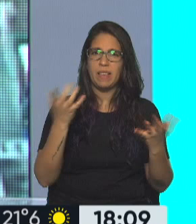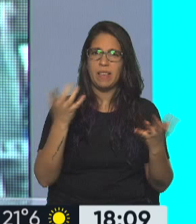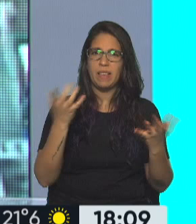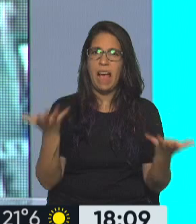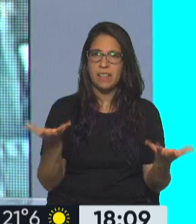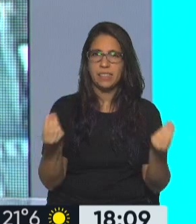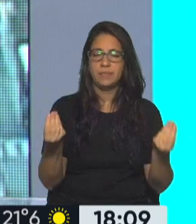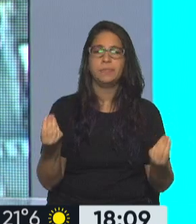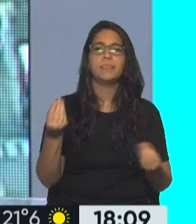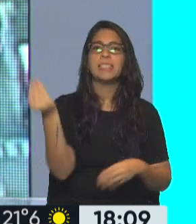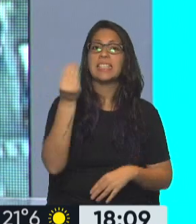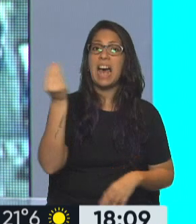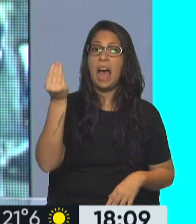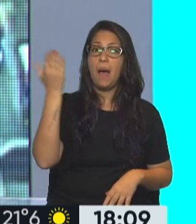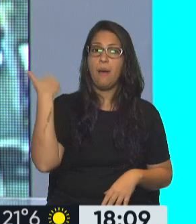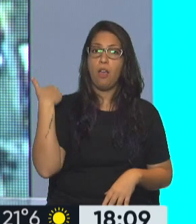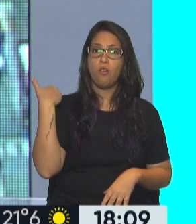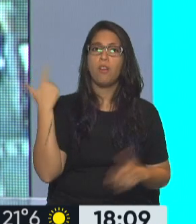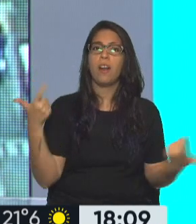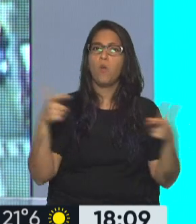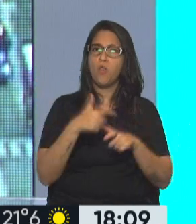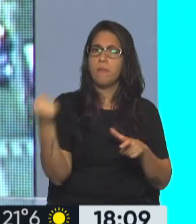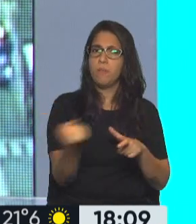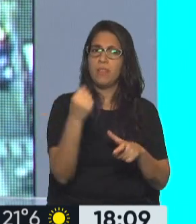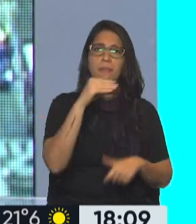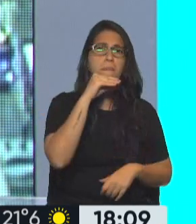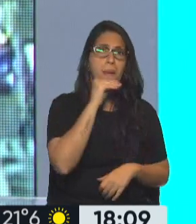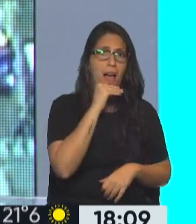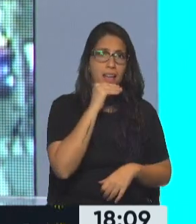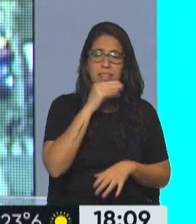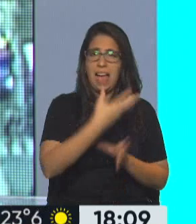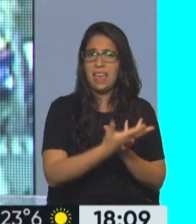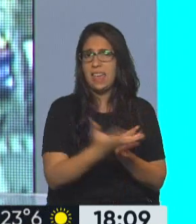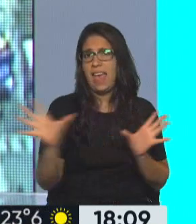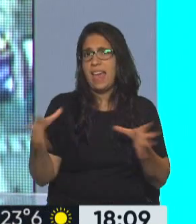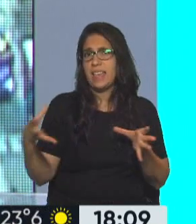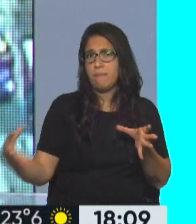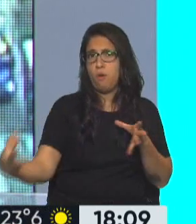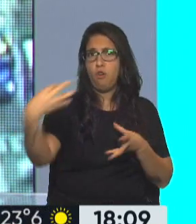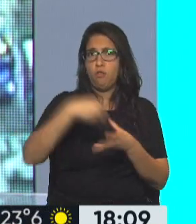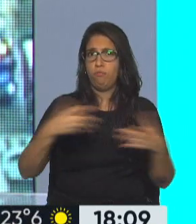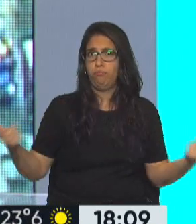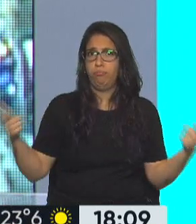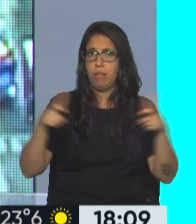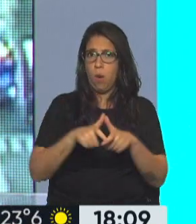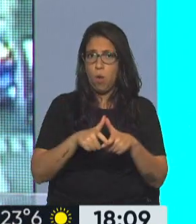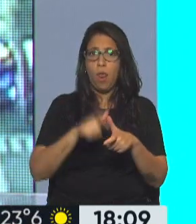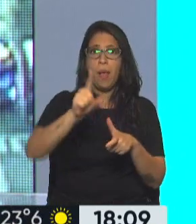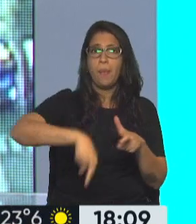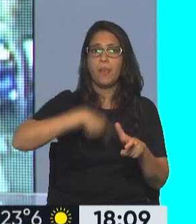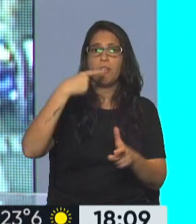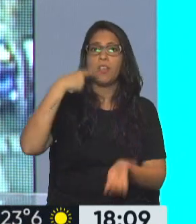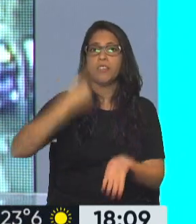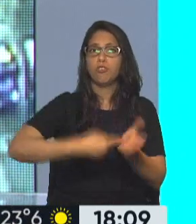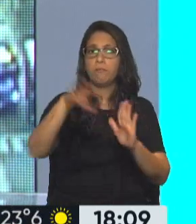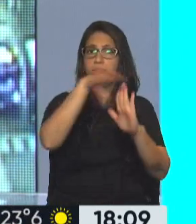El sábado una reunión importante del ministro de Economía, Massa, y su equipo. Punto. Y se dieron a conocer medidas para